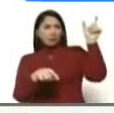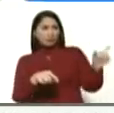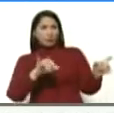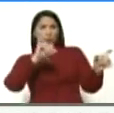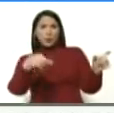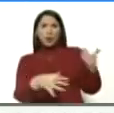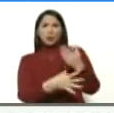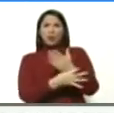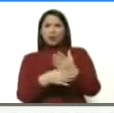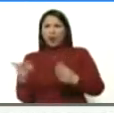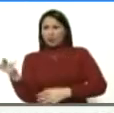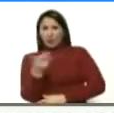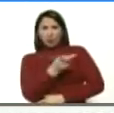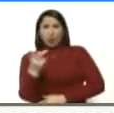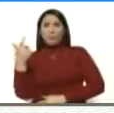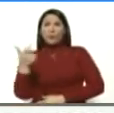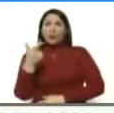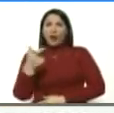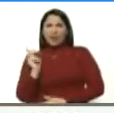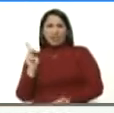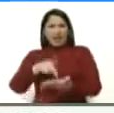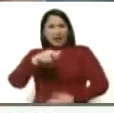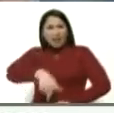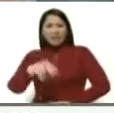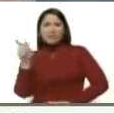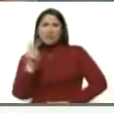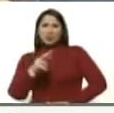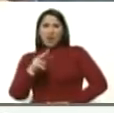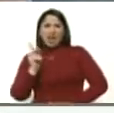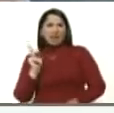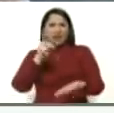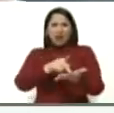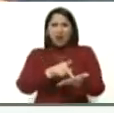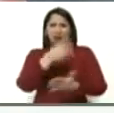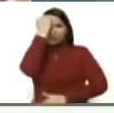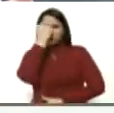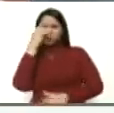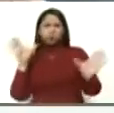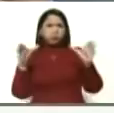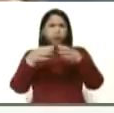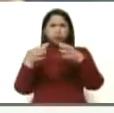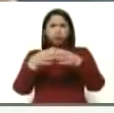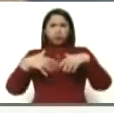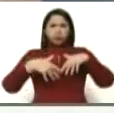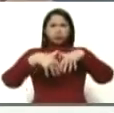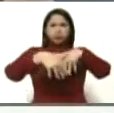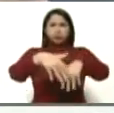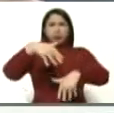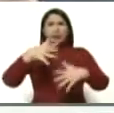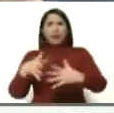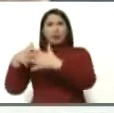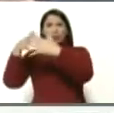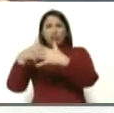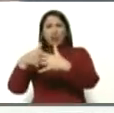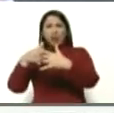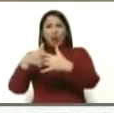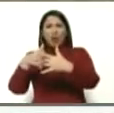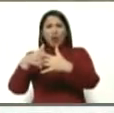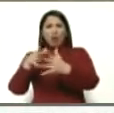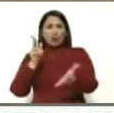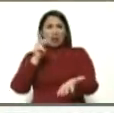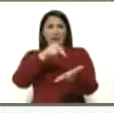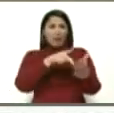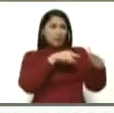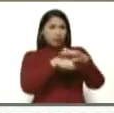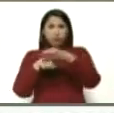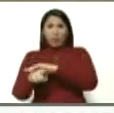era lo que buscaban, llegar acá, que llegaran los mercenarios, que llegara el ejército de los Estados Unidos y en